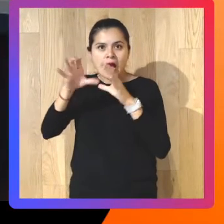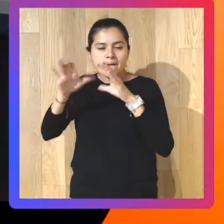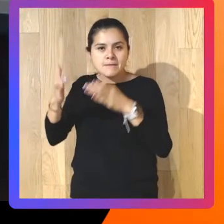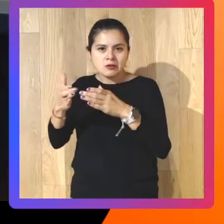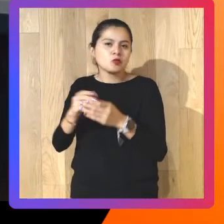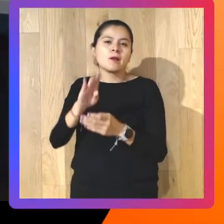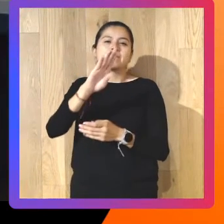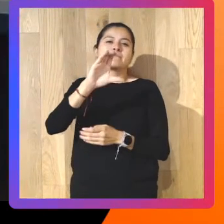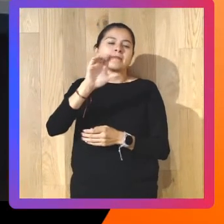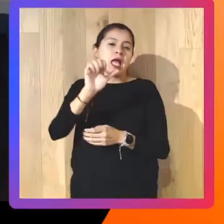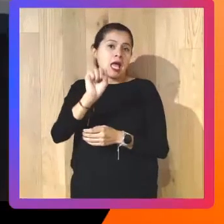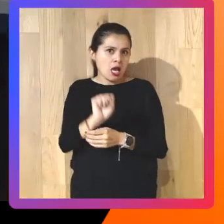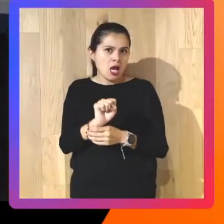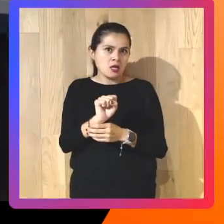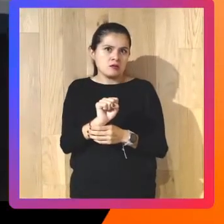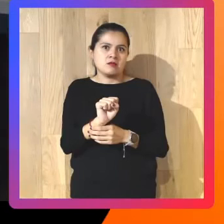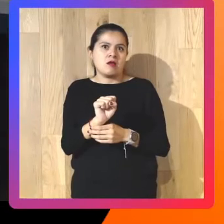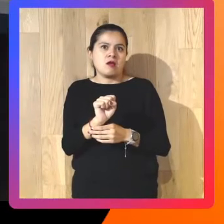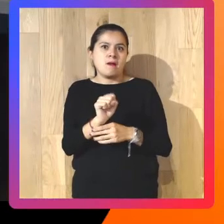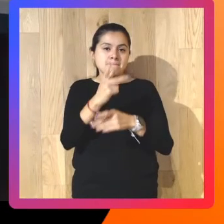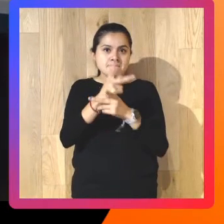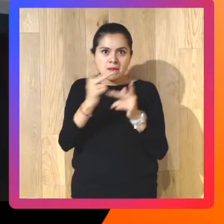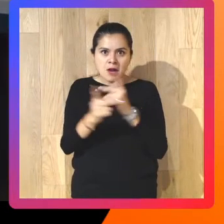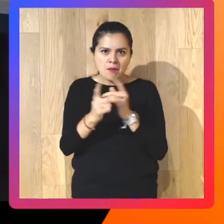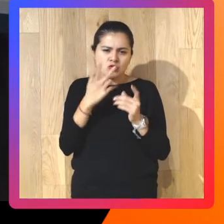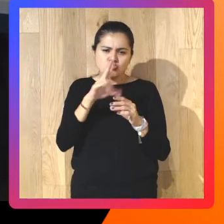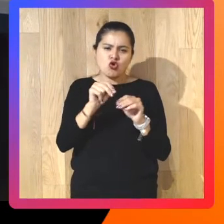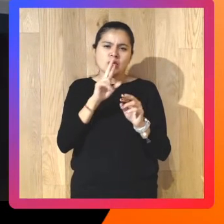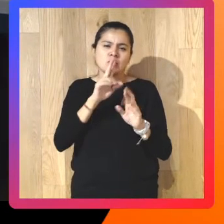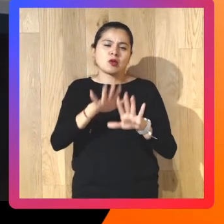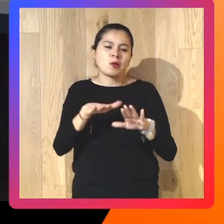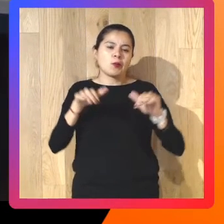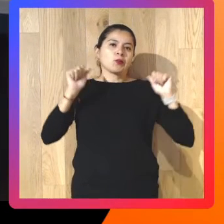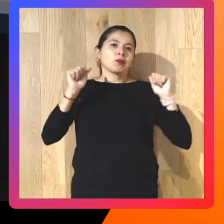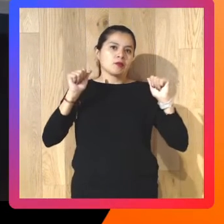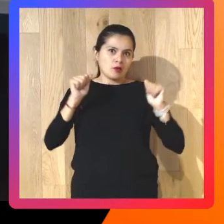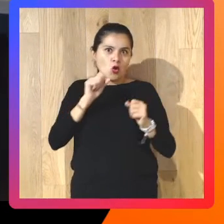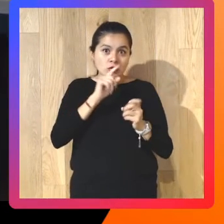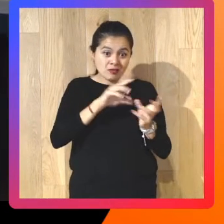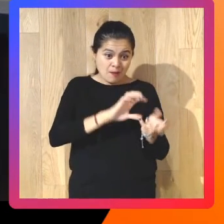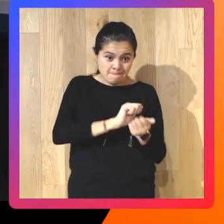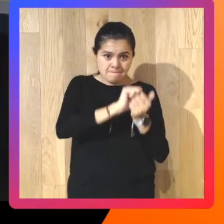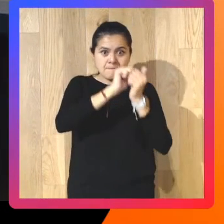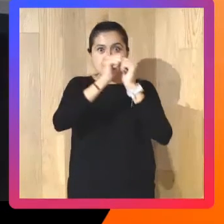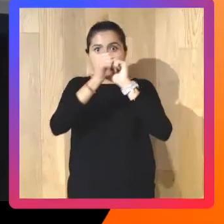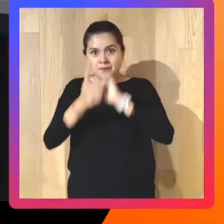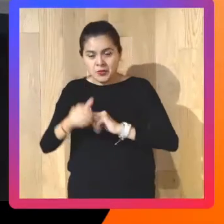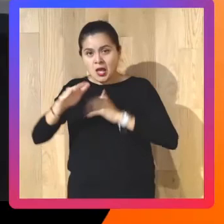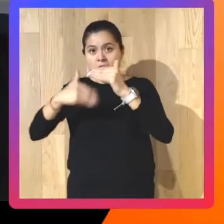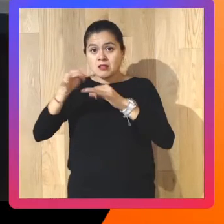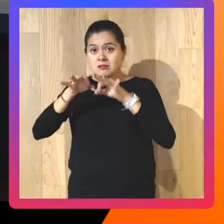las becas de media superior no están resolviendo la deserción escolar, las transferencias de jóvenes construyen el futuro no